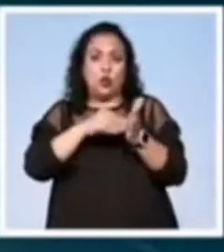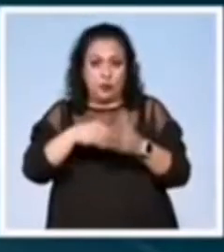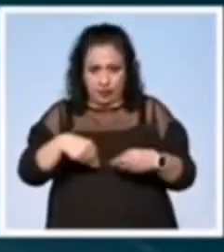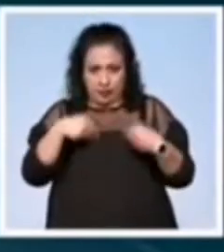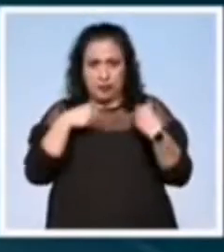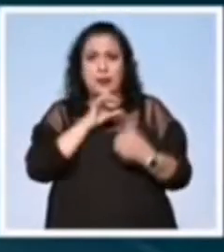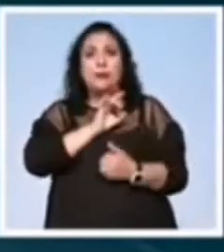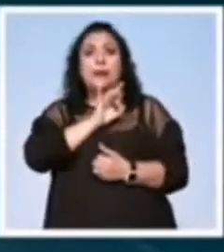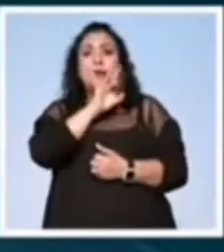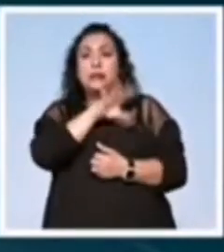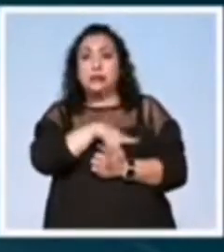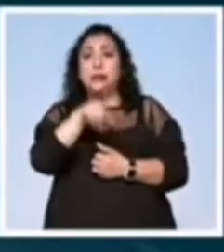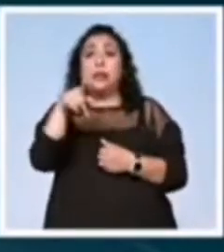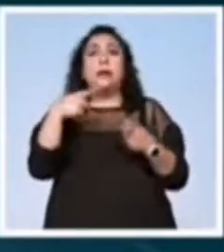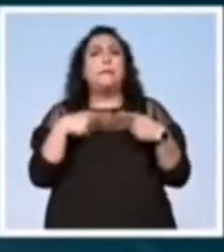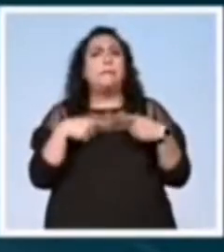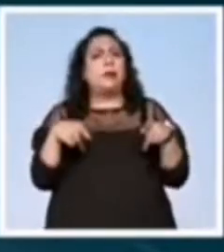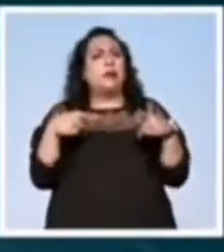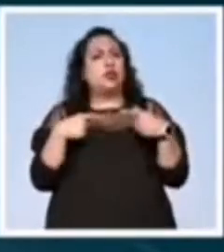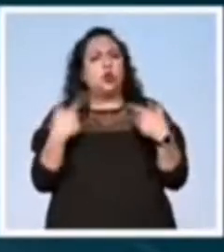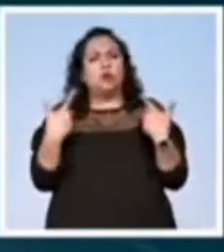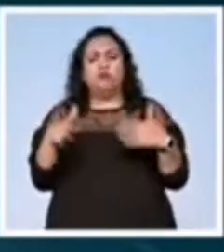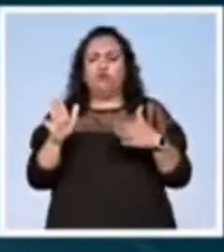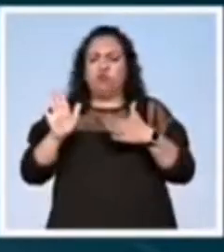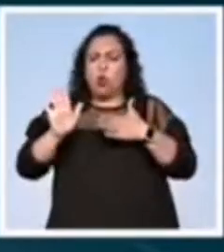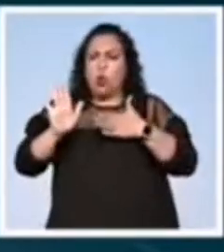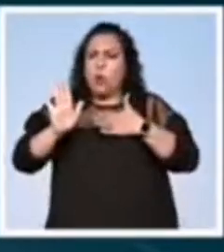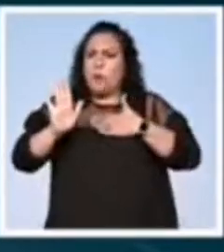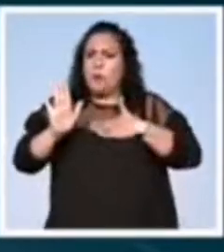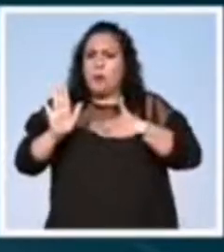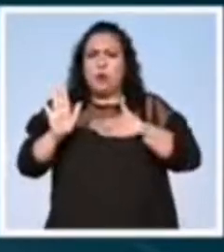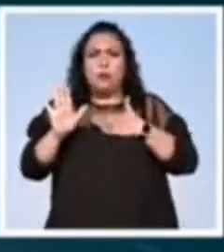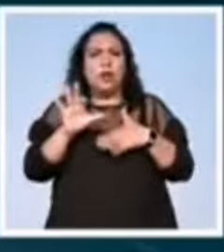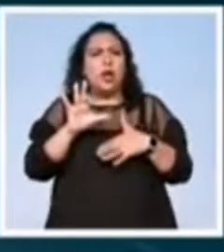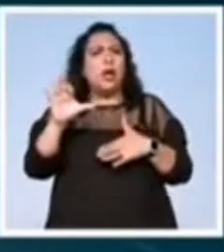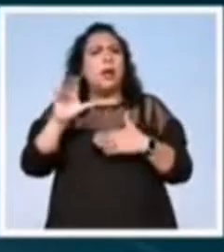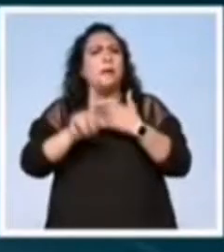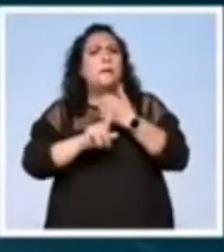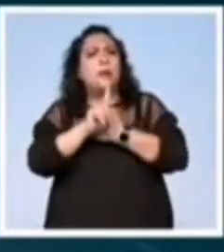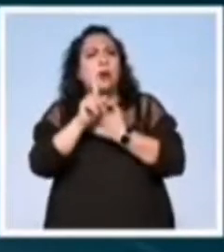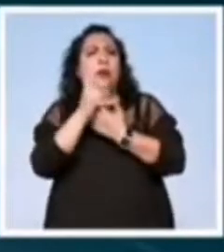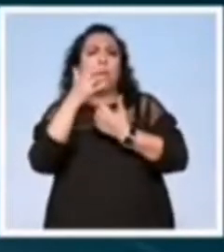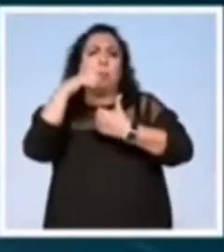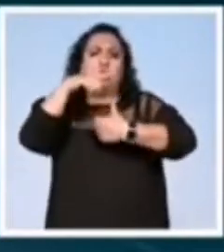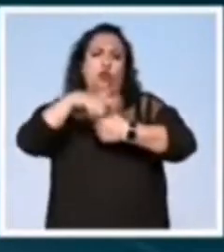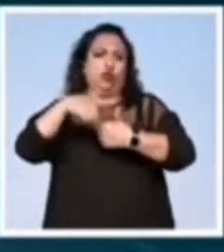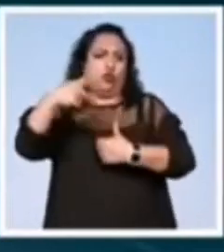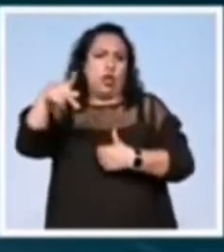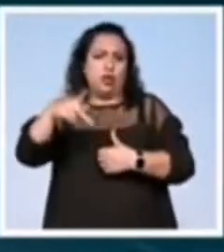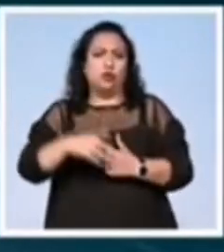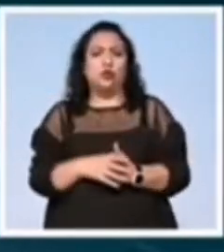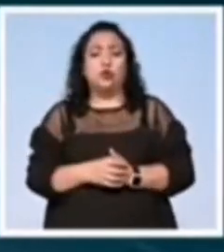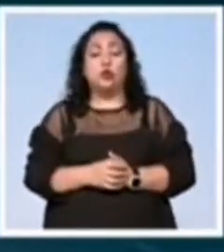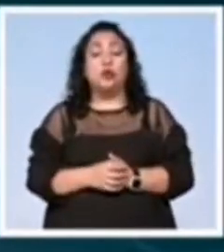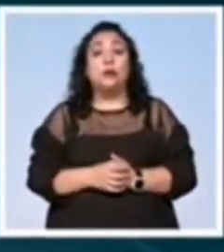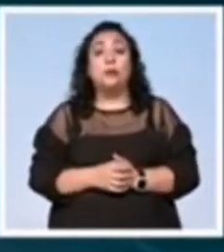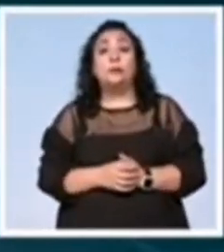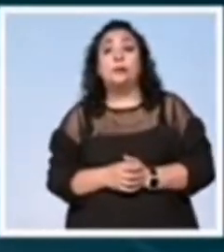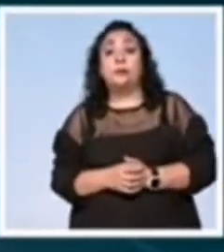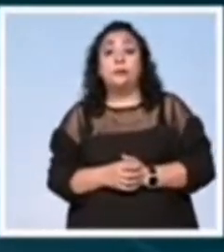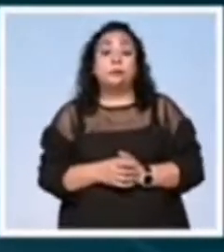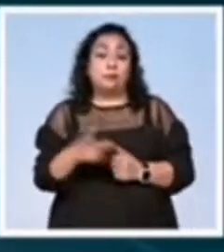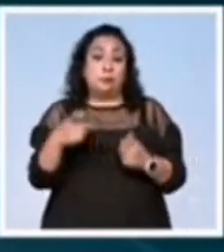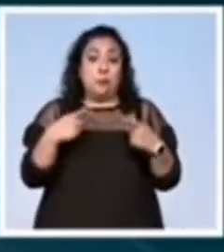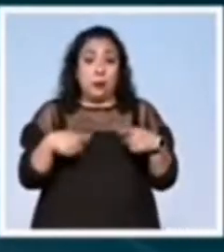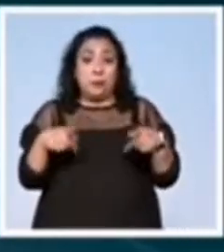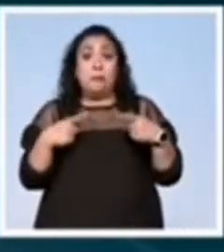viviendo en Chile, porque es una persona sumamente comprometida con los problemas sociales que la atañen. Es una